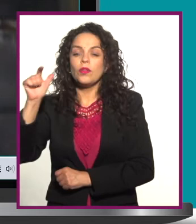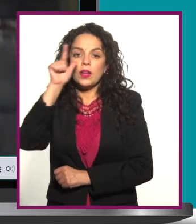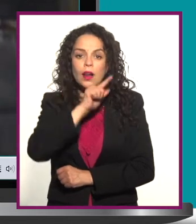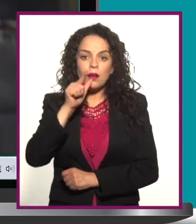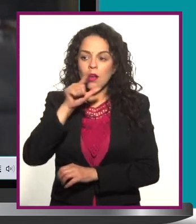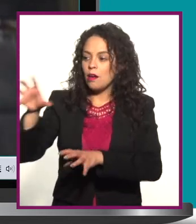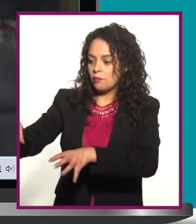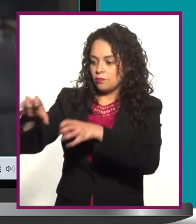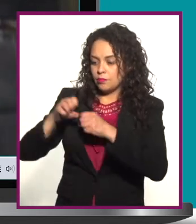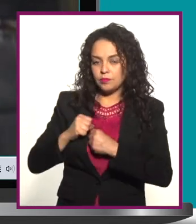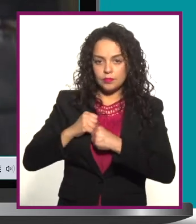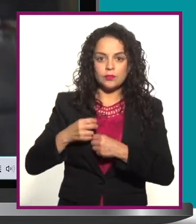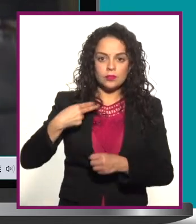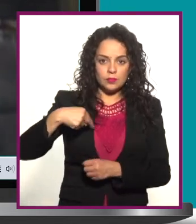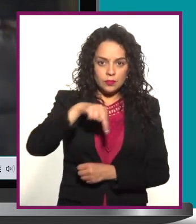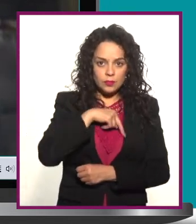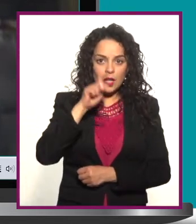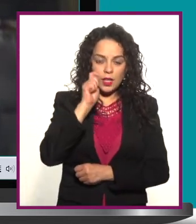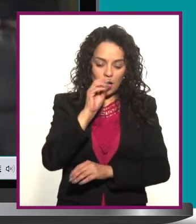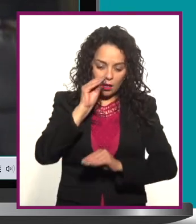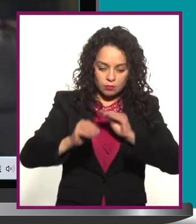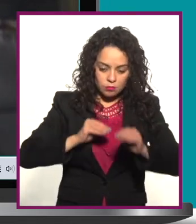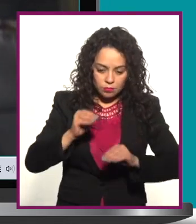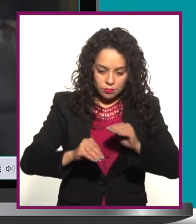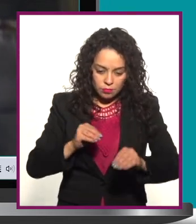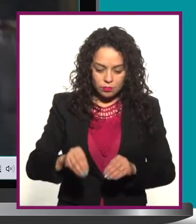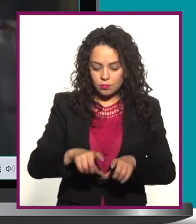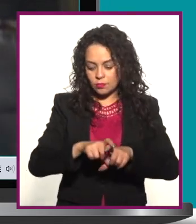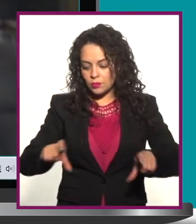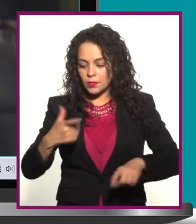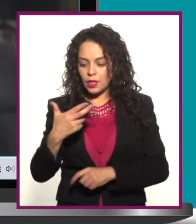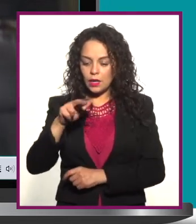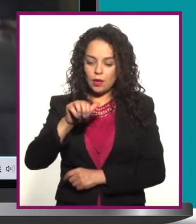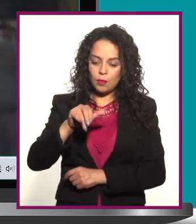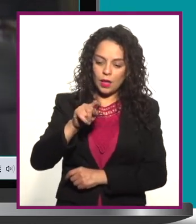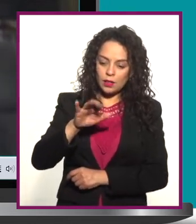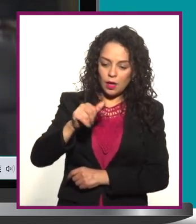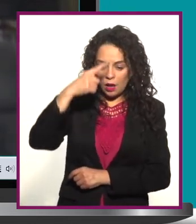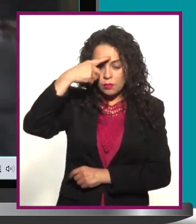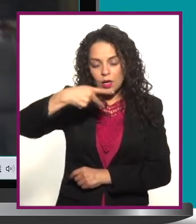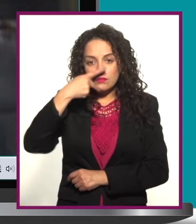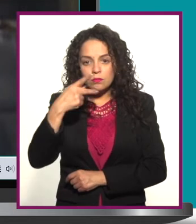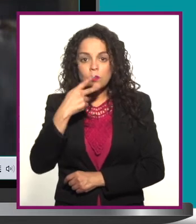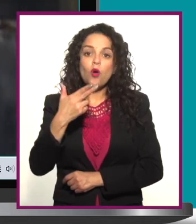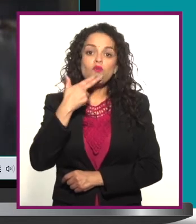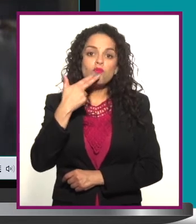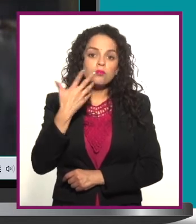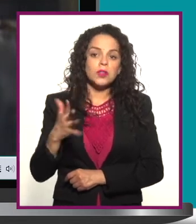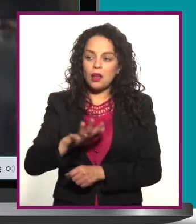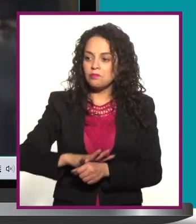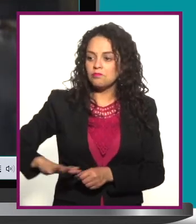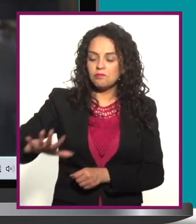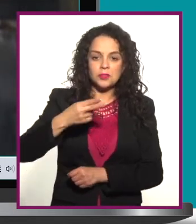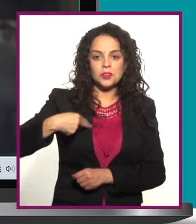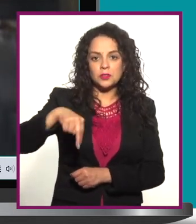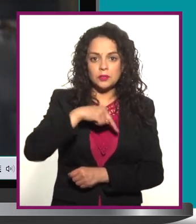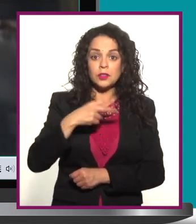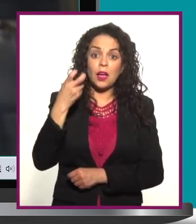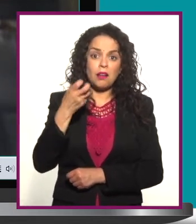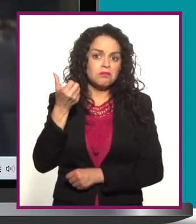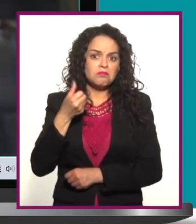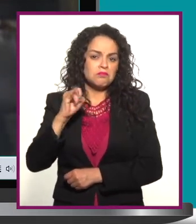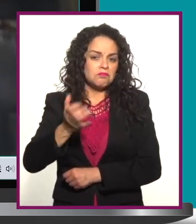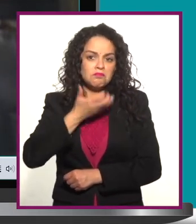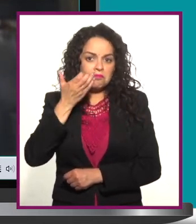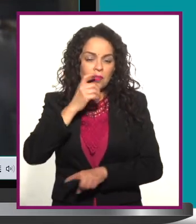o de otra lengua y que las adoptamos a nuestra fonología, a nuestra estructura gramatical, a nuestra estructura léxica y las utilizamos en nuestro entorno.